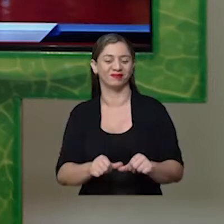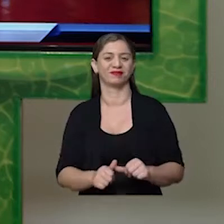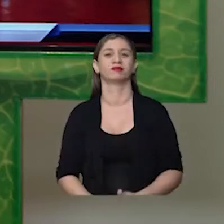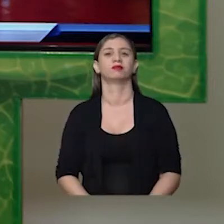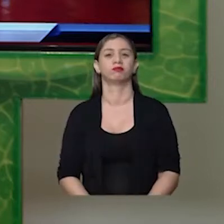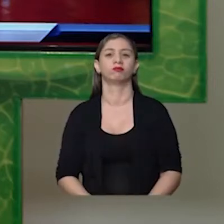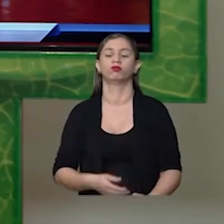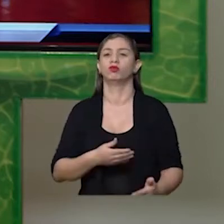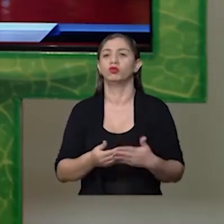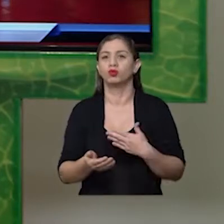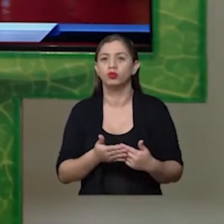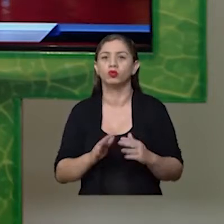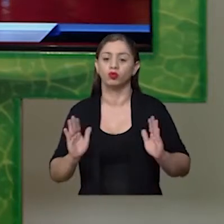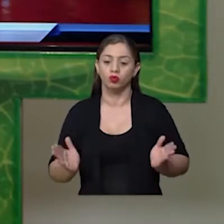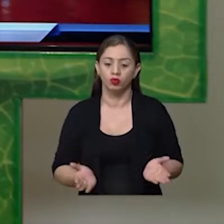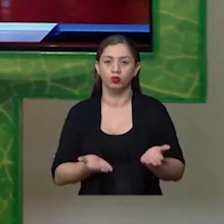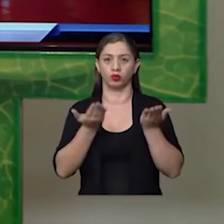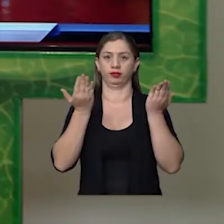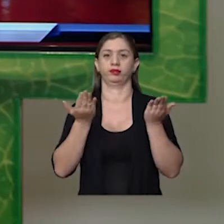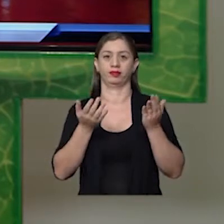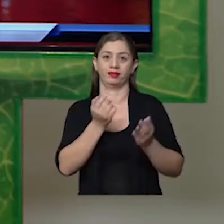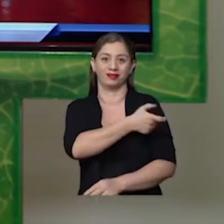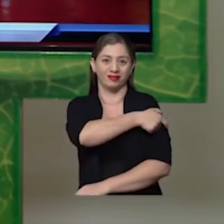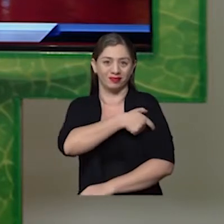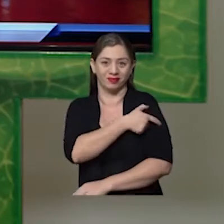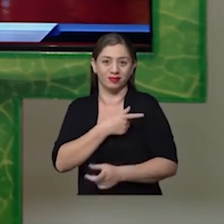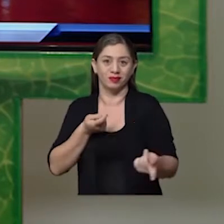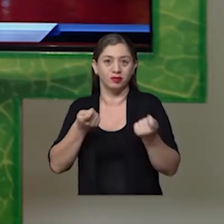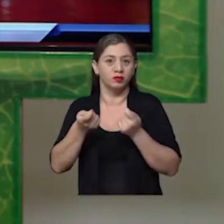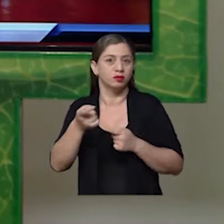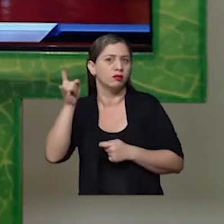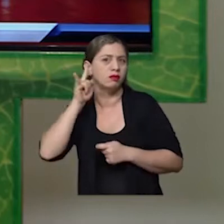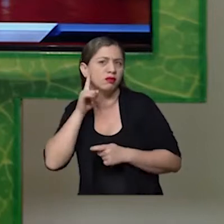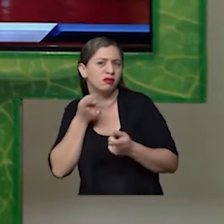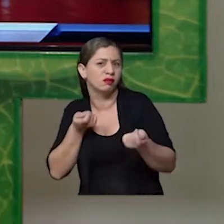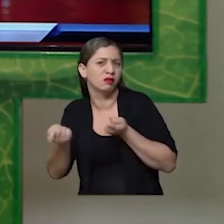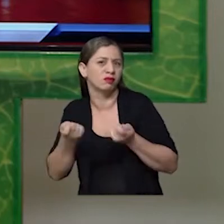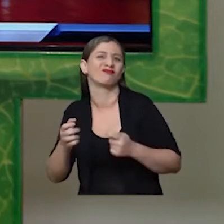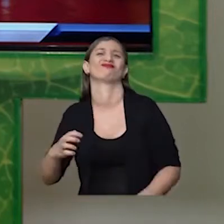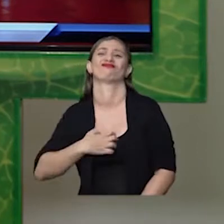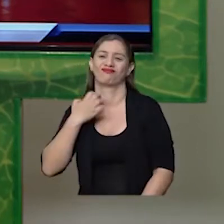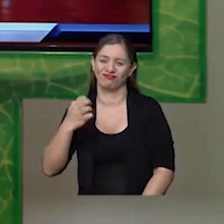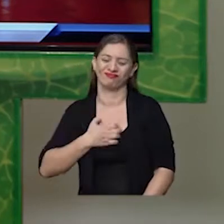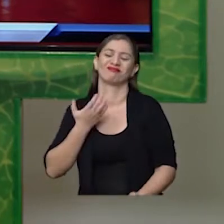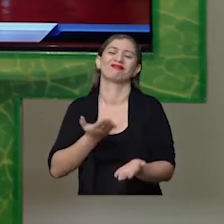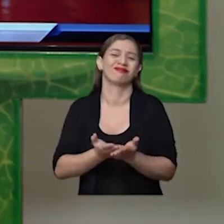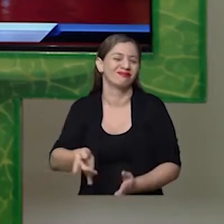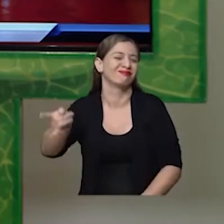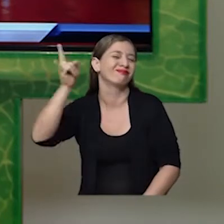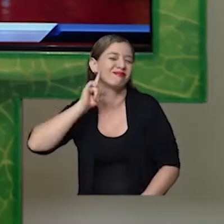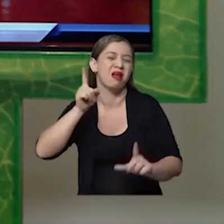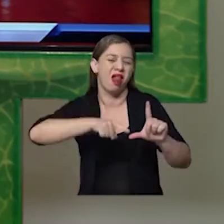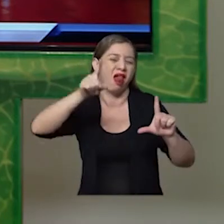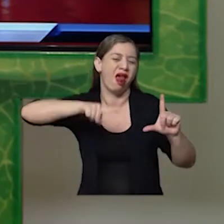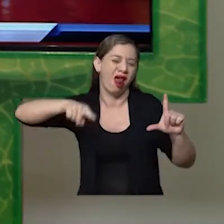a pesar de los avances en los últimos meses el comité de control al manejo de ruido en calima darién ha recibido quejas por altos niveles de ruido en